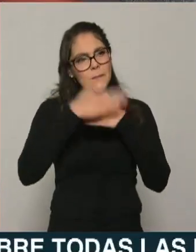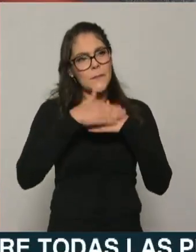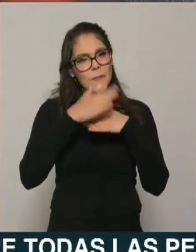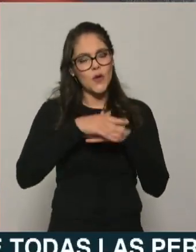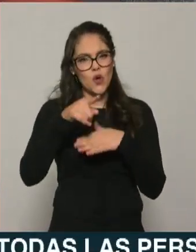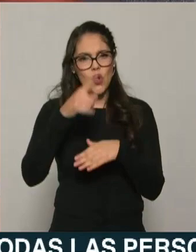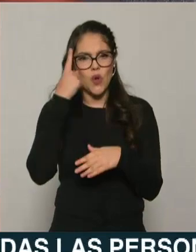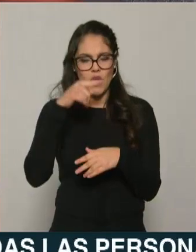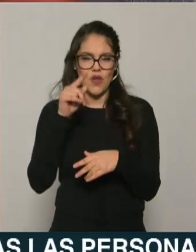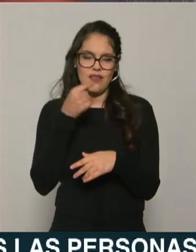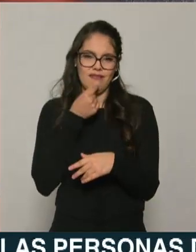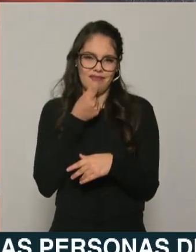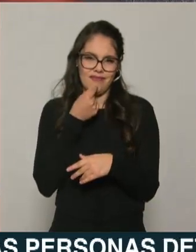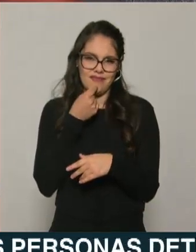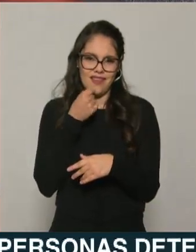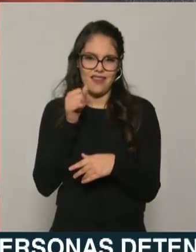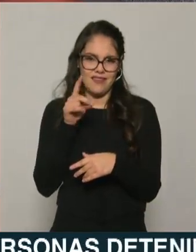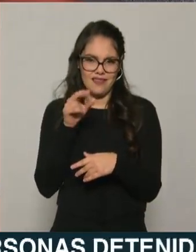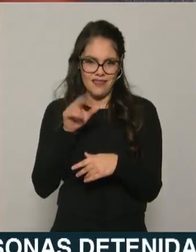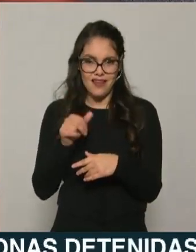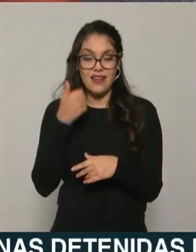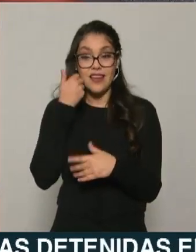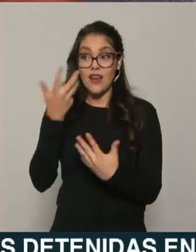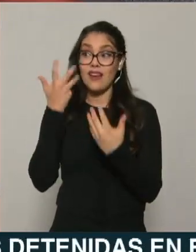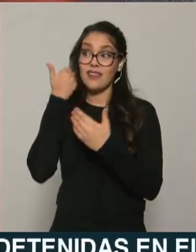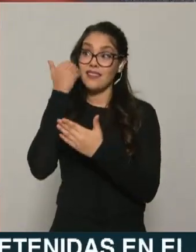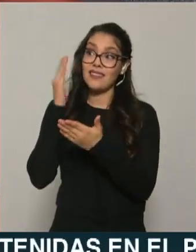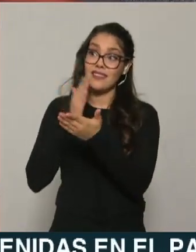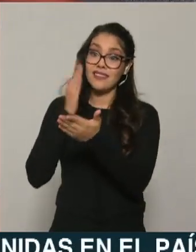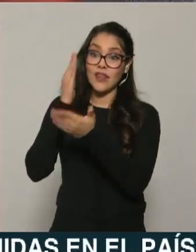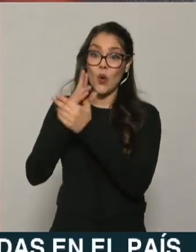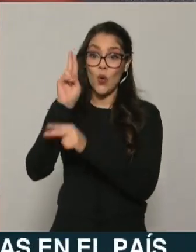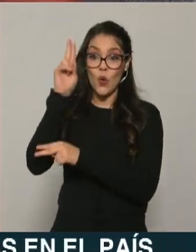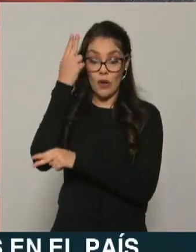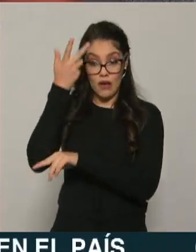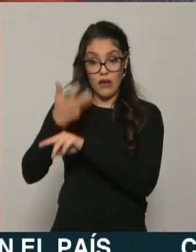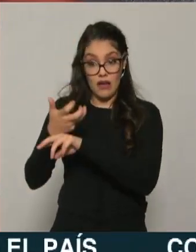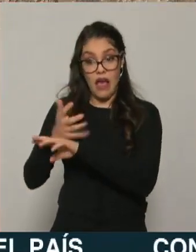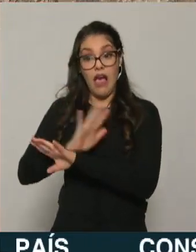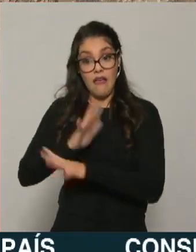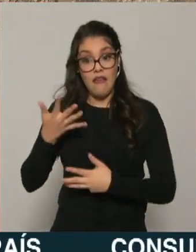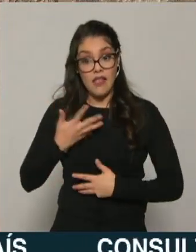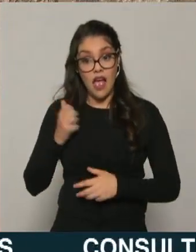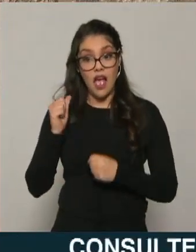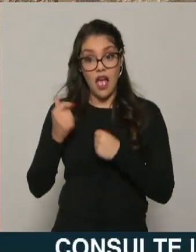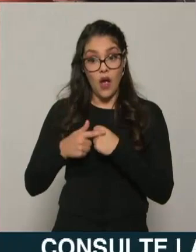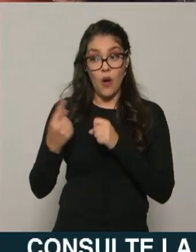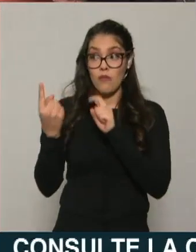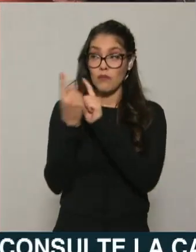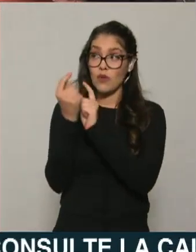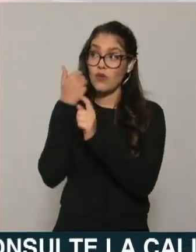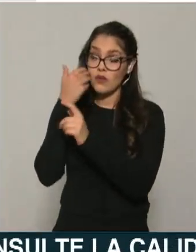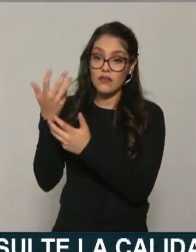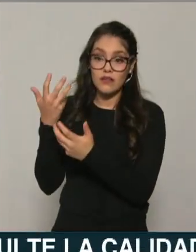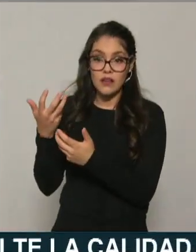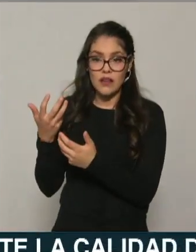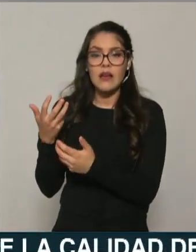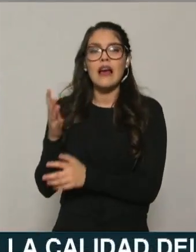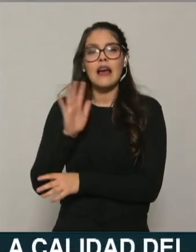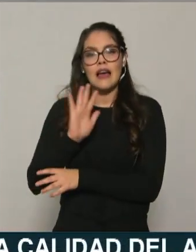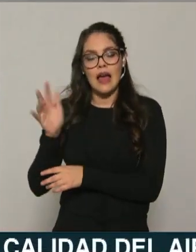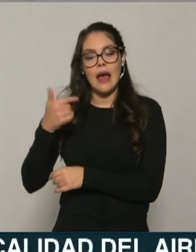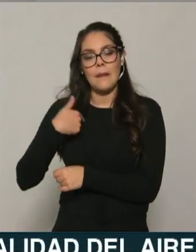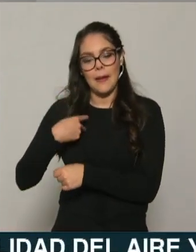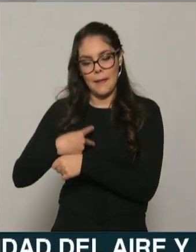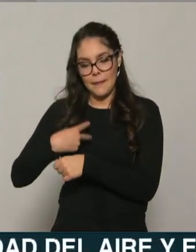Adara? ¿Qué sigue? Sabemos que ella aspira a llegar a una universidad en los Estados Unidos. ¿Ha habido ya algún acercamiento? Sí, una